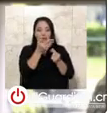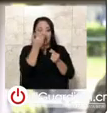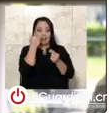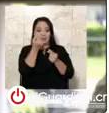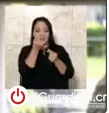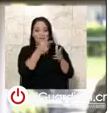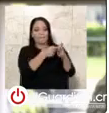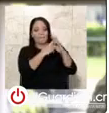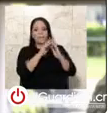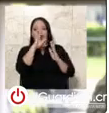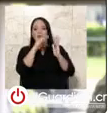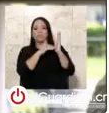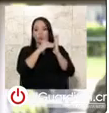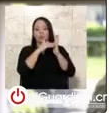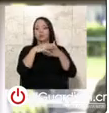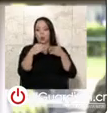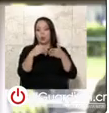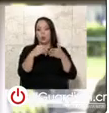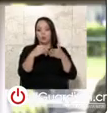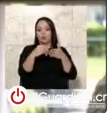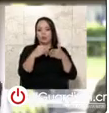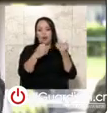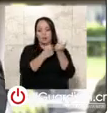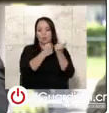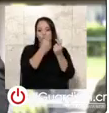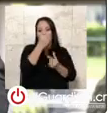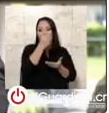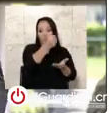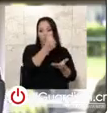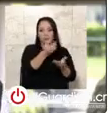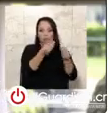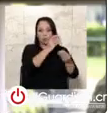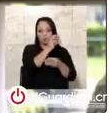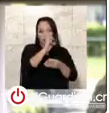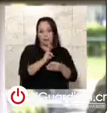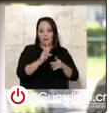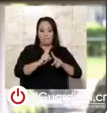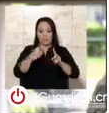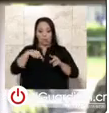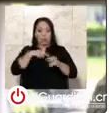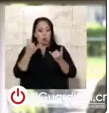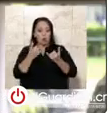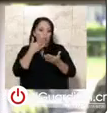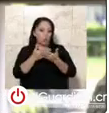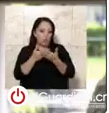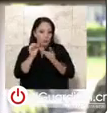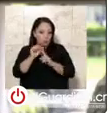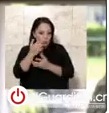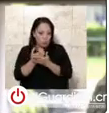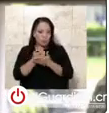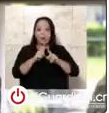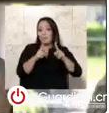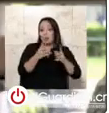$500 millones como crédito de apoyo presupuestario. Hoy estamos en una mejor situación. Entonces, lo que queremos es ser